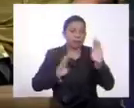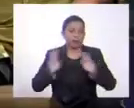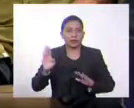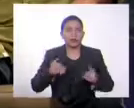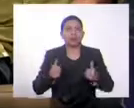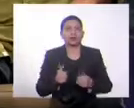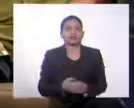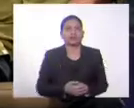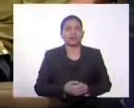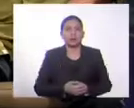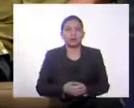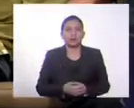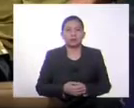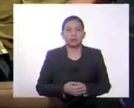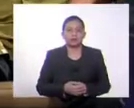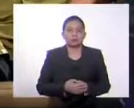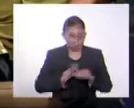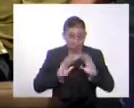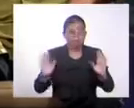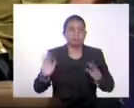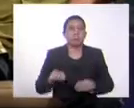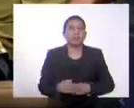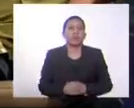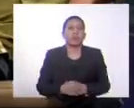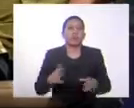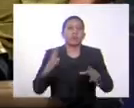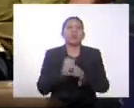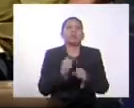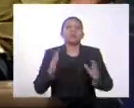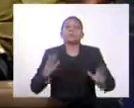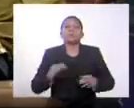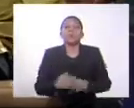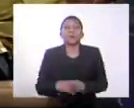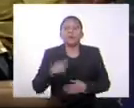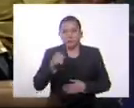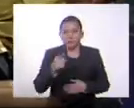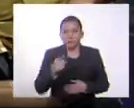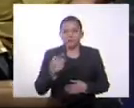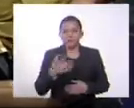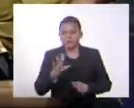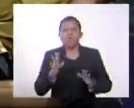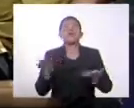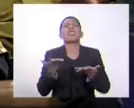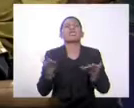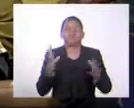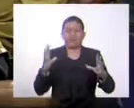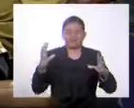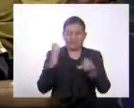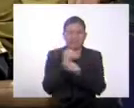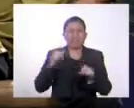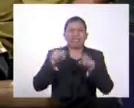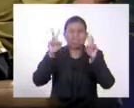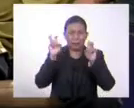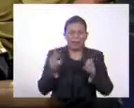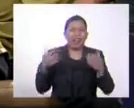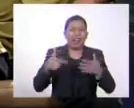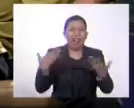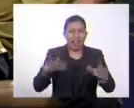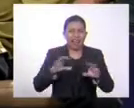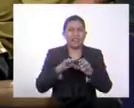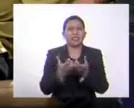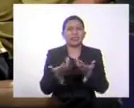una síntesis de este tema que hemos estado abordando en esta clase. Bueno, hoy hablamos de la separación de poderes y